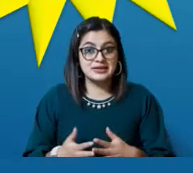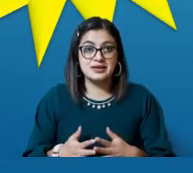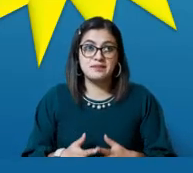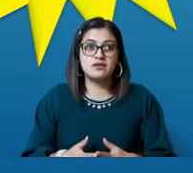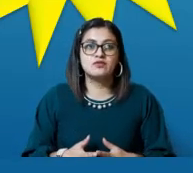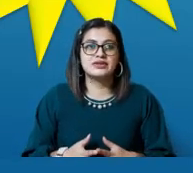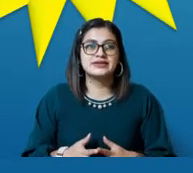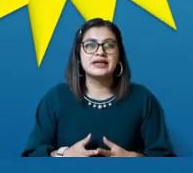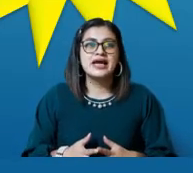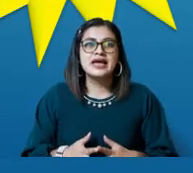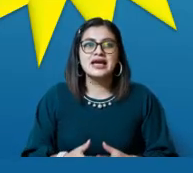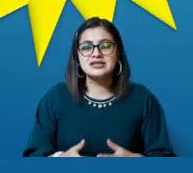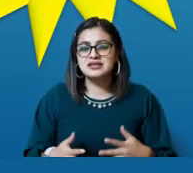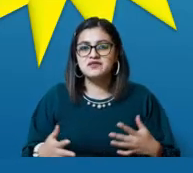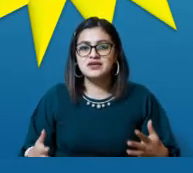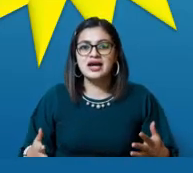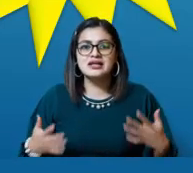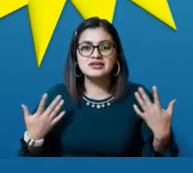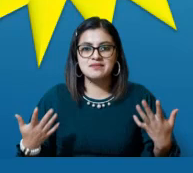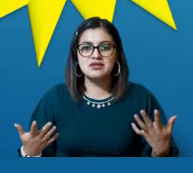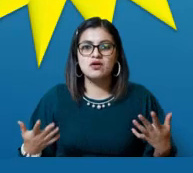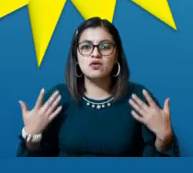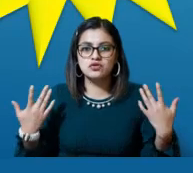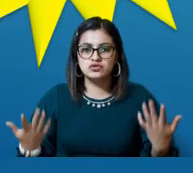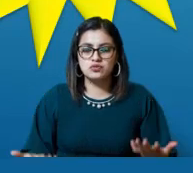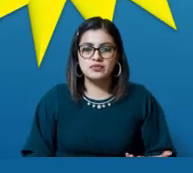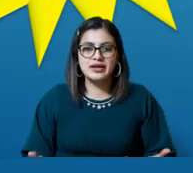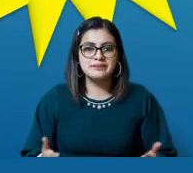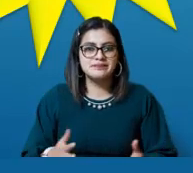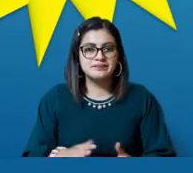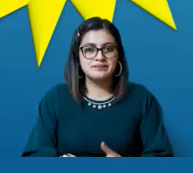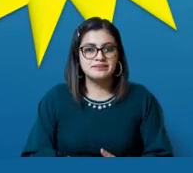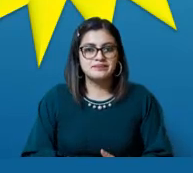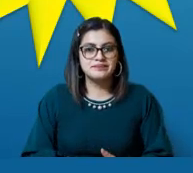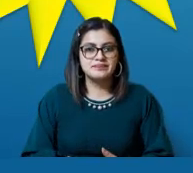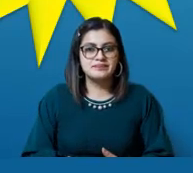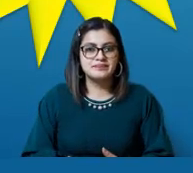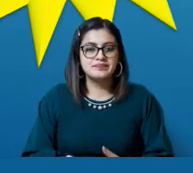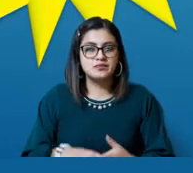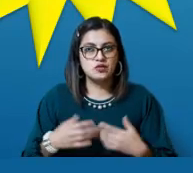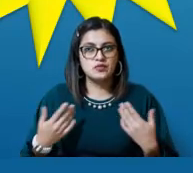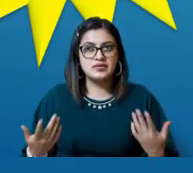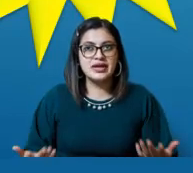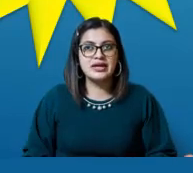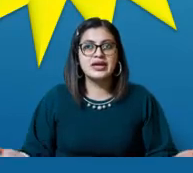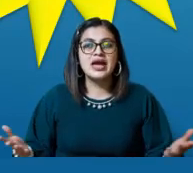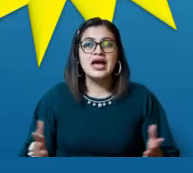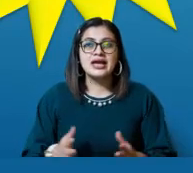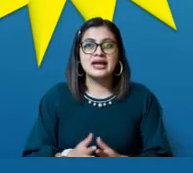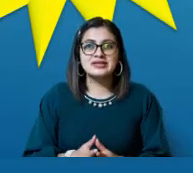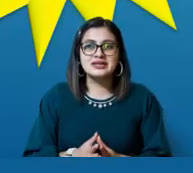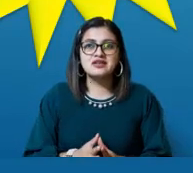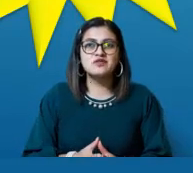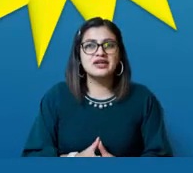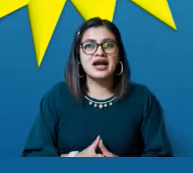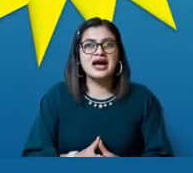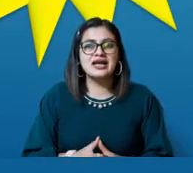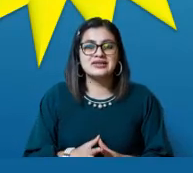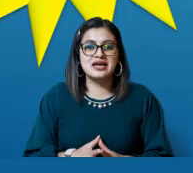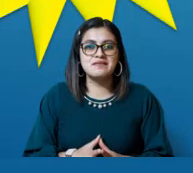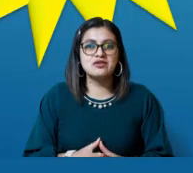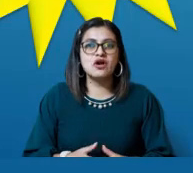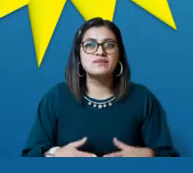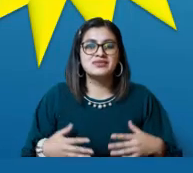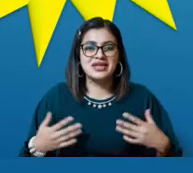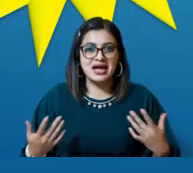las siguientes preguntas. ¿Qué significa el término costumbre? Muy bien. ¿Qué significa